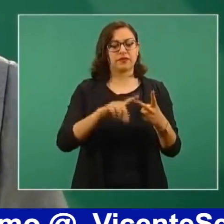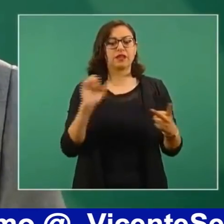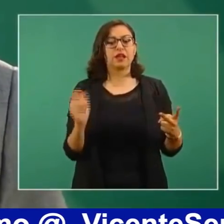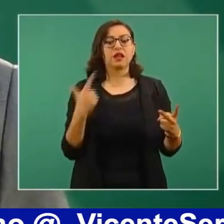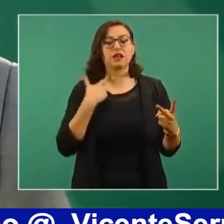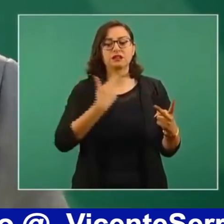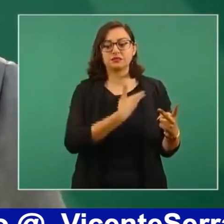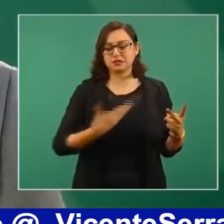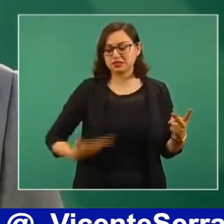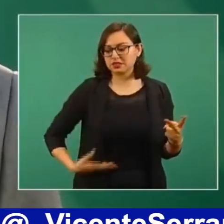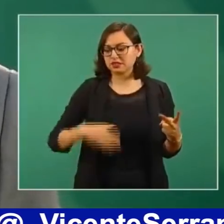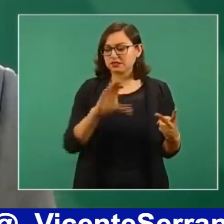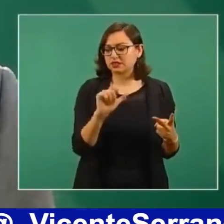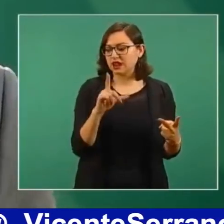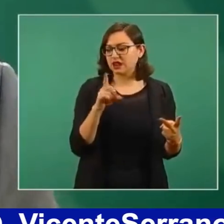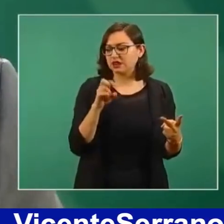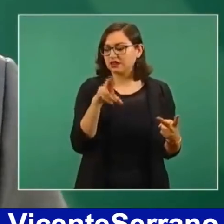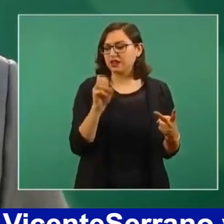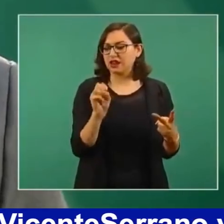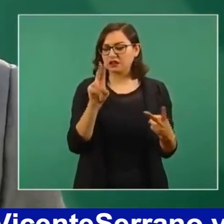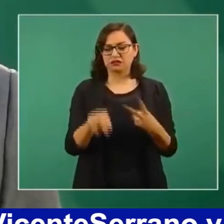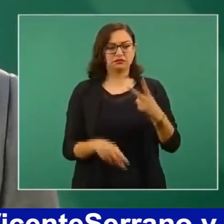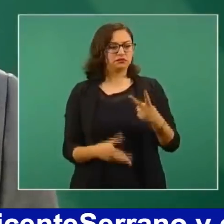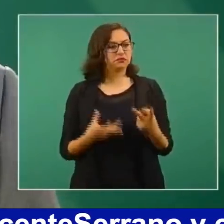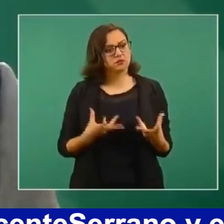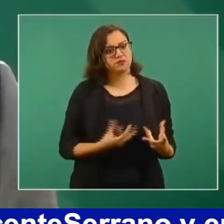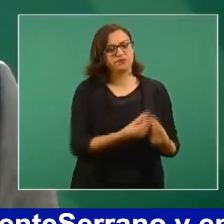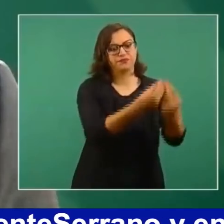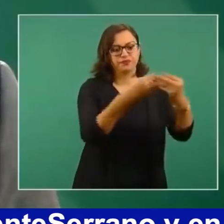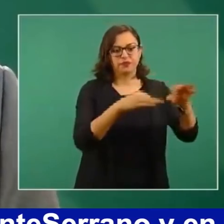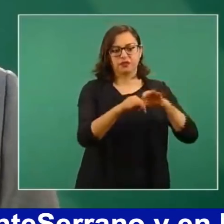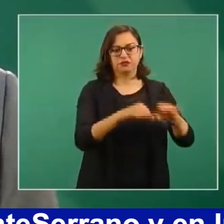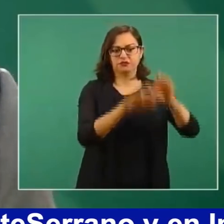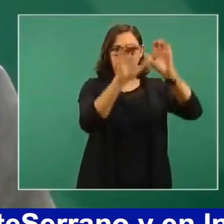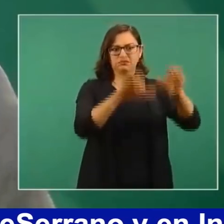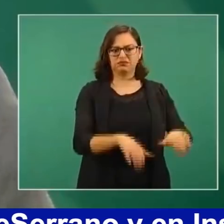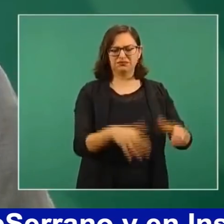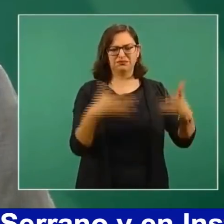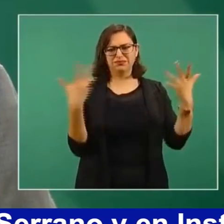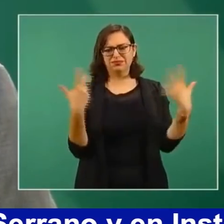algo que no sucede en ningún país del mundo. Es una vergüenza,